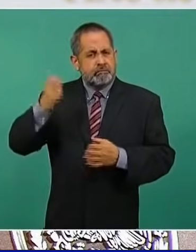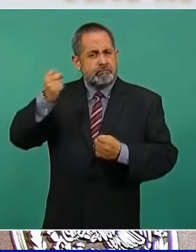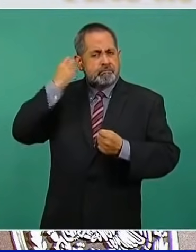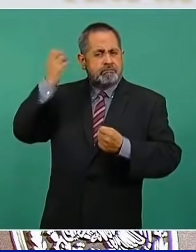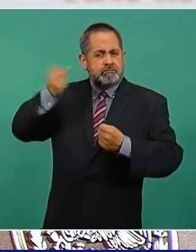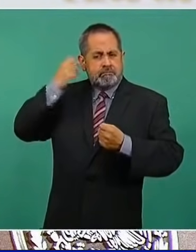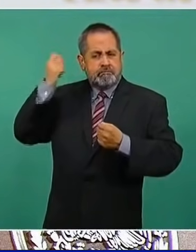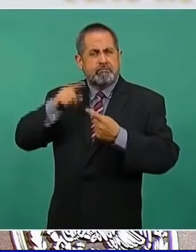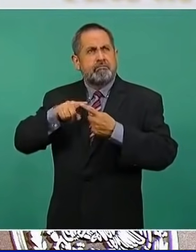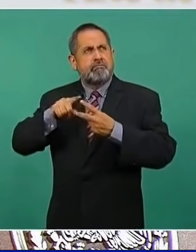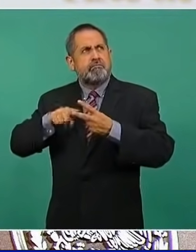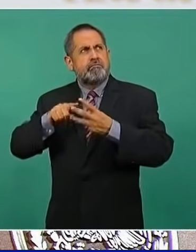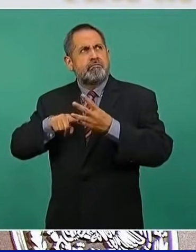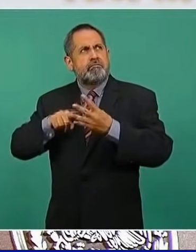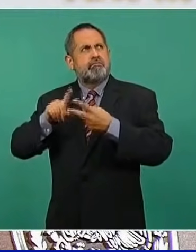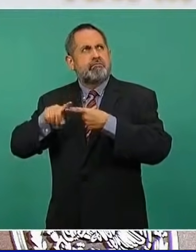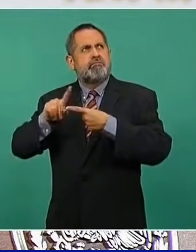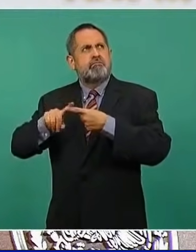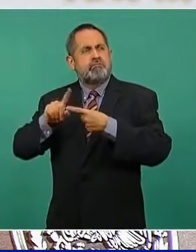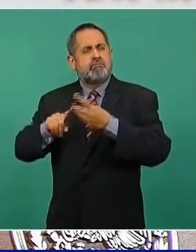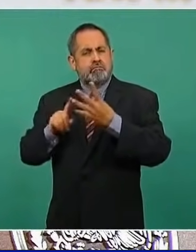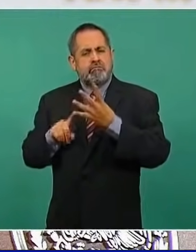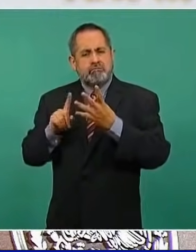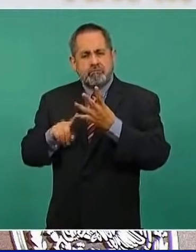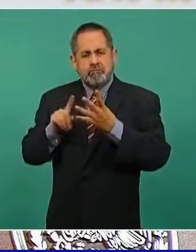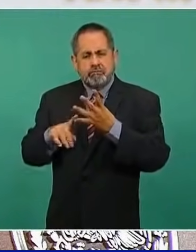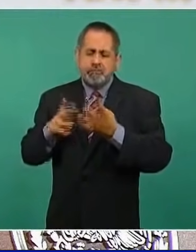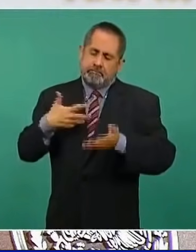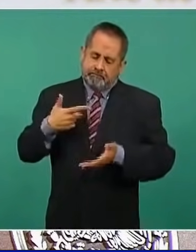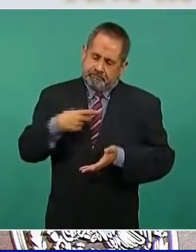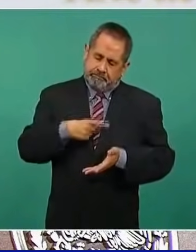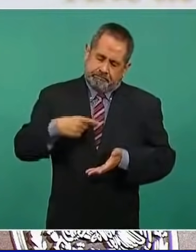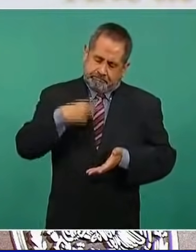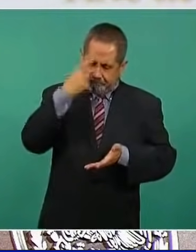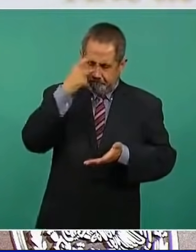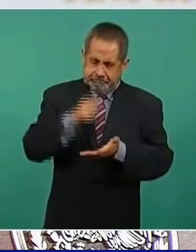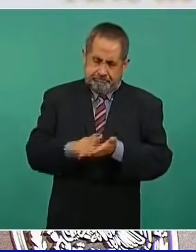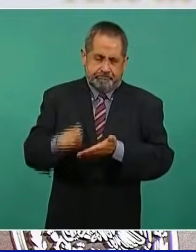discurso. Tengo que escribirlos